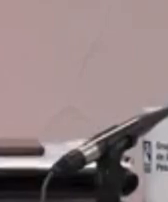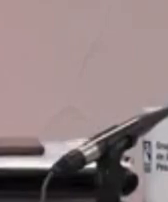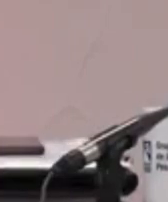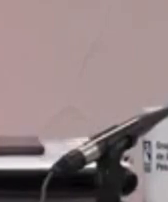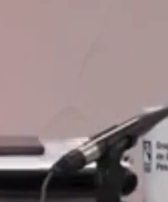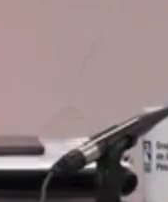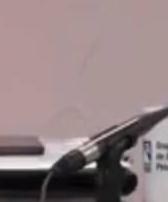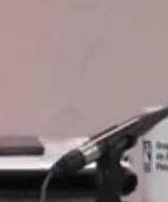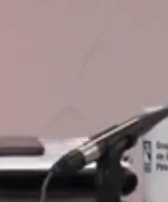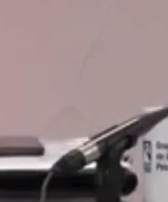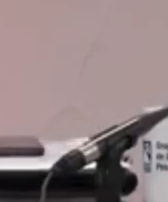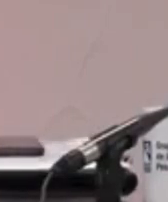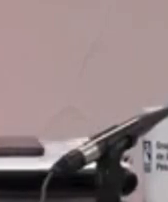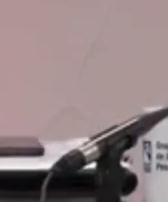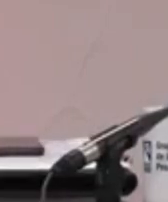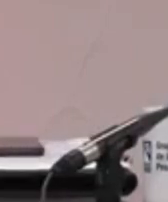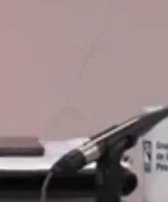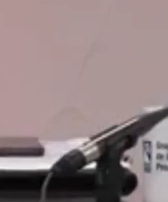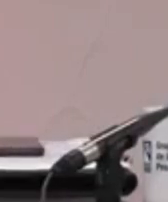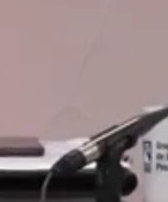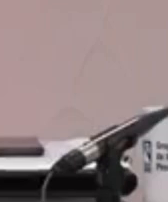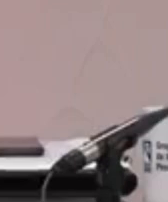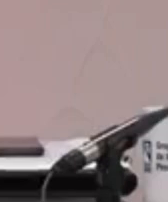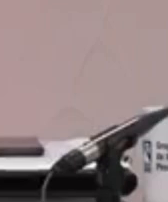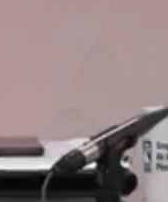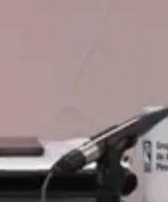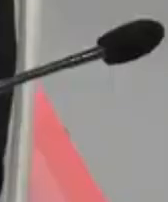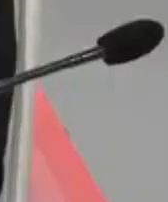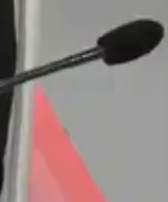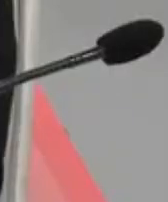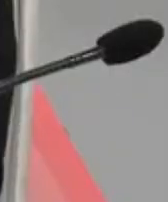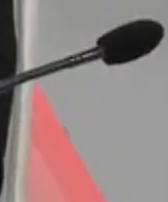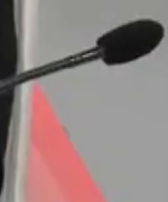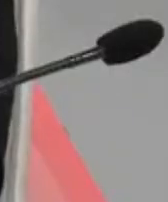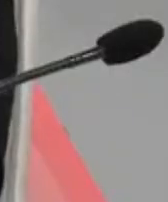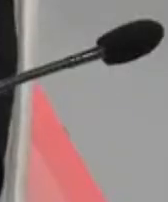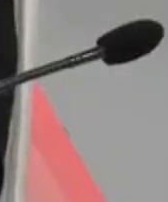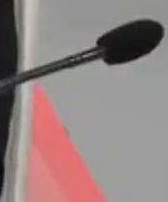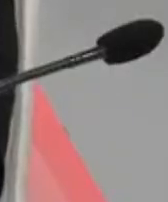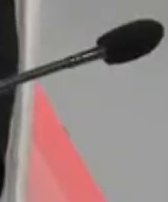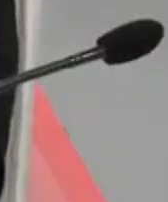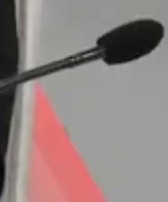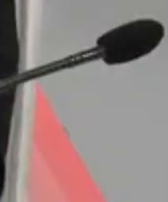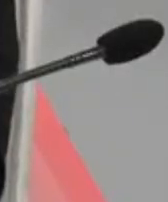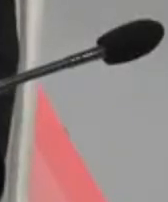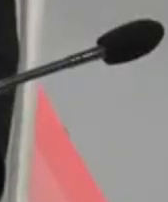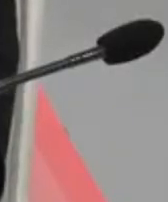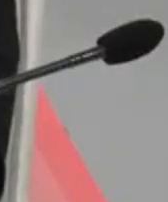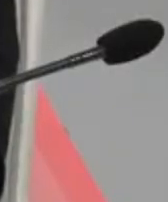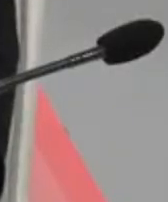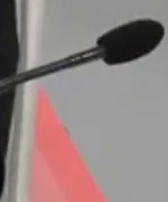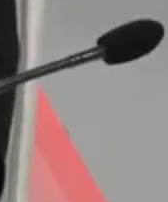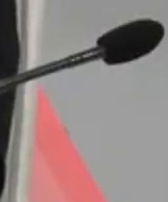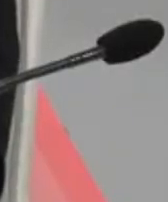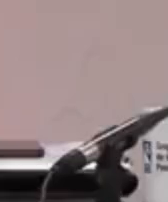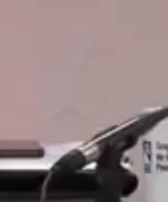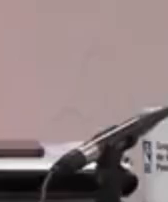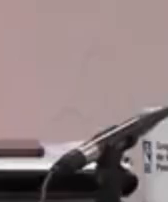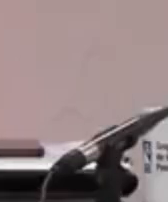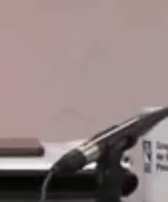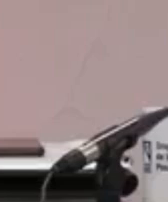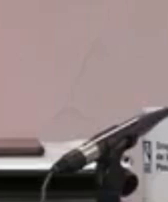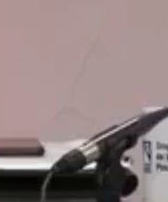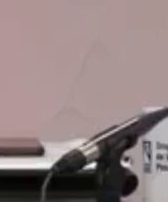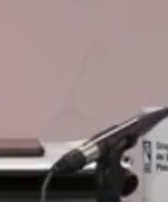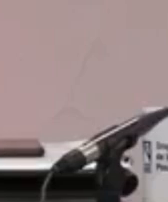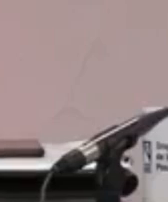de que me estén acompañando en esta tarde el ingeniero Armando Posada Lóriga, presidente de este grupo empresarial,